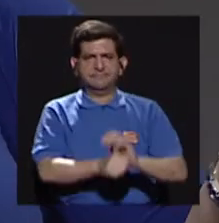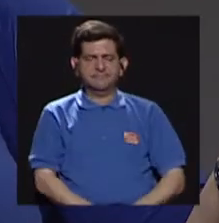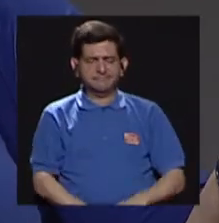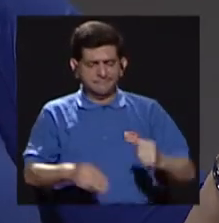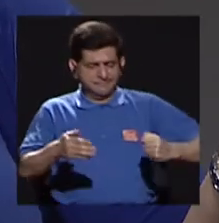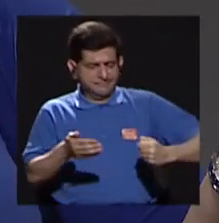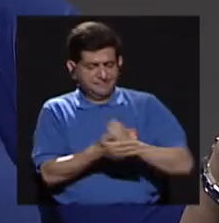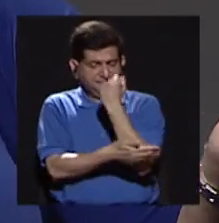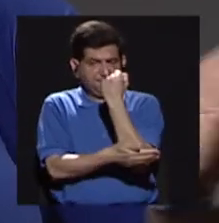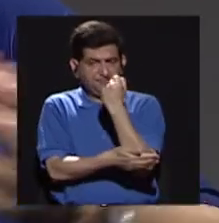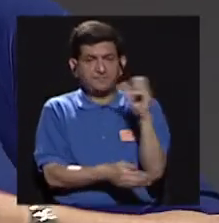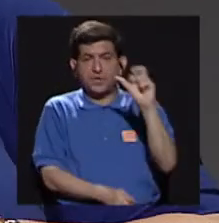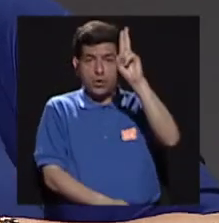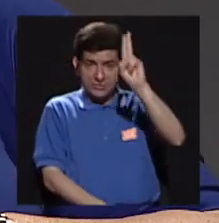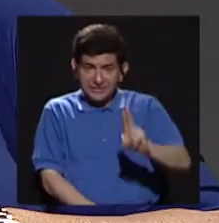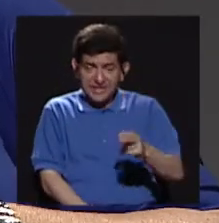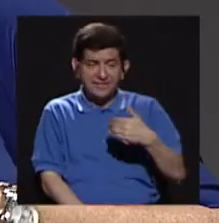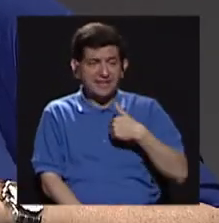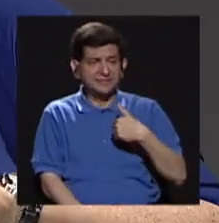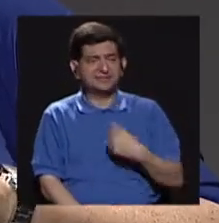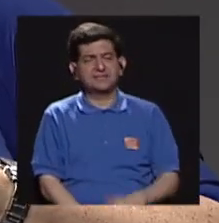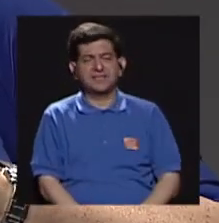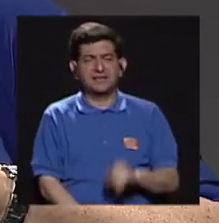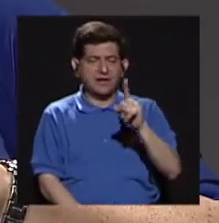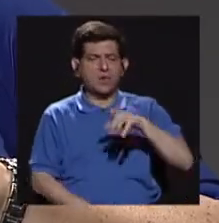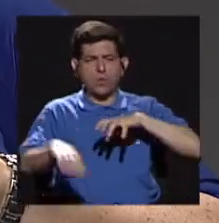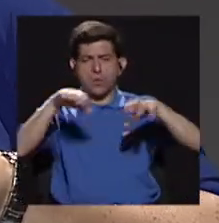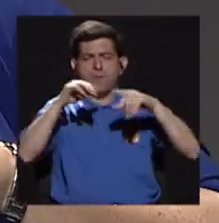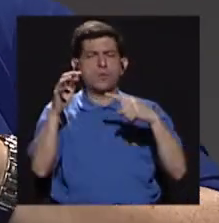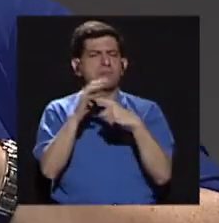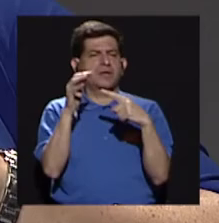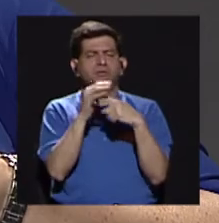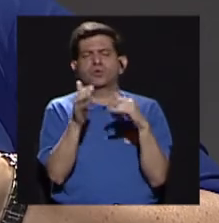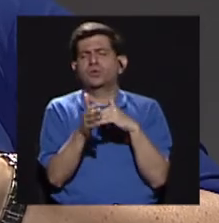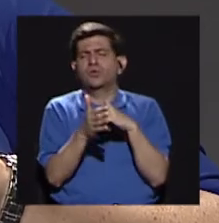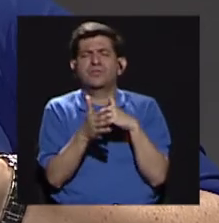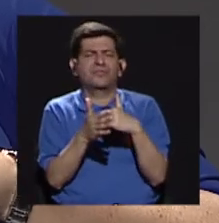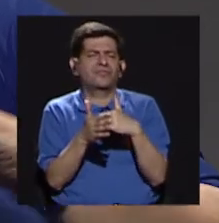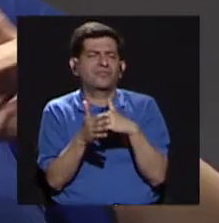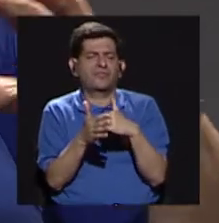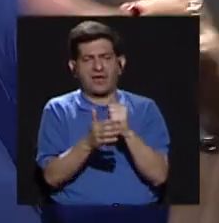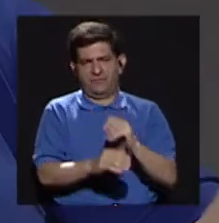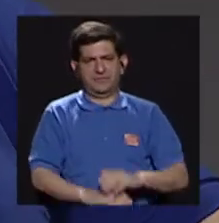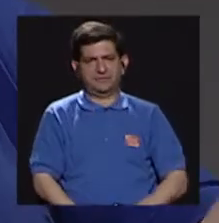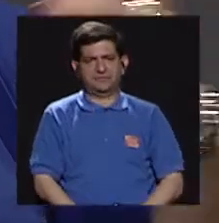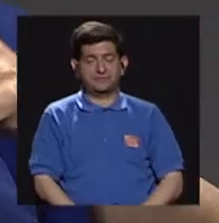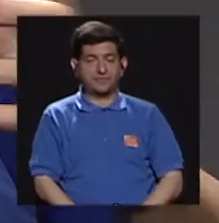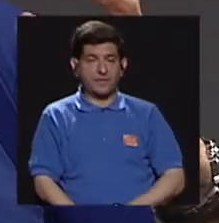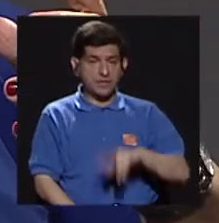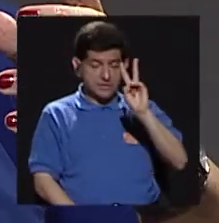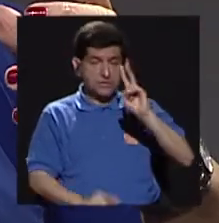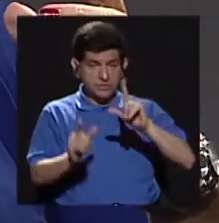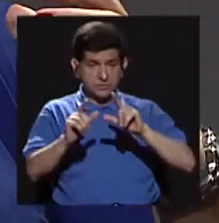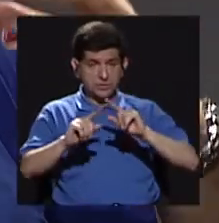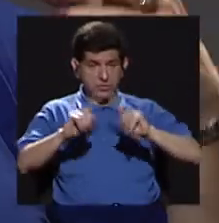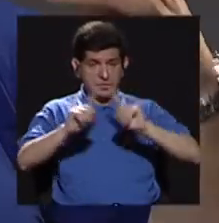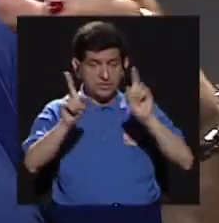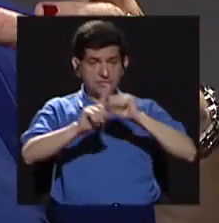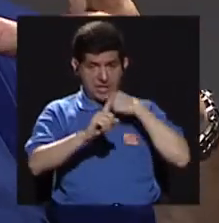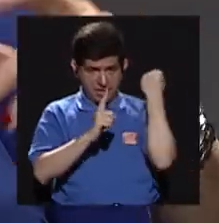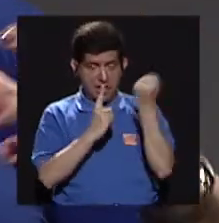lamentablemente costa rica tiene un movimiento popular muy débil verdad porque si esos dos factores